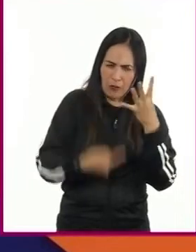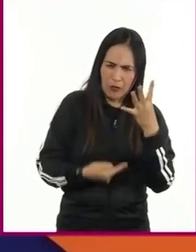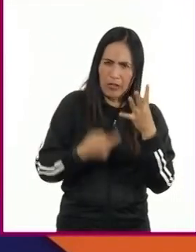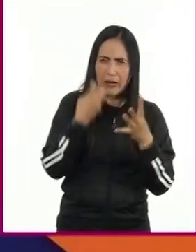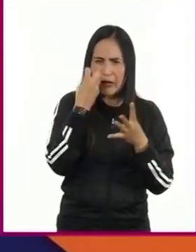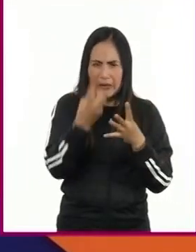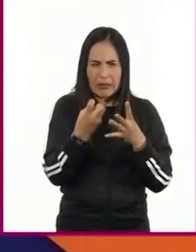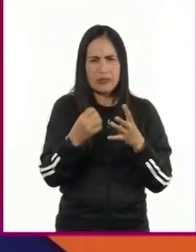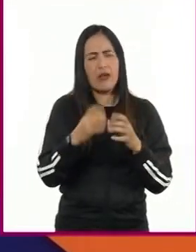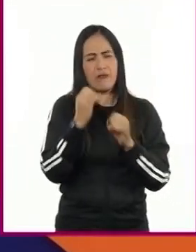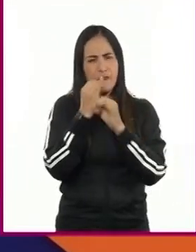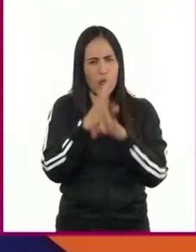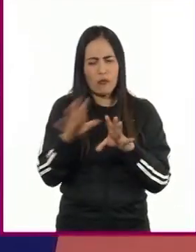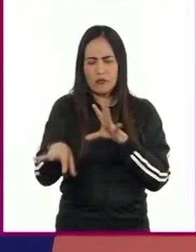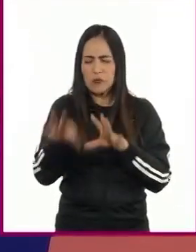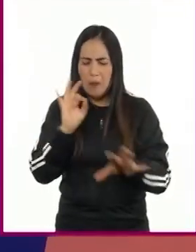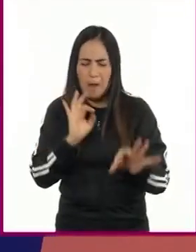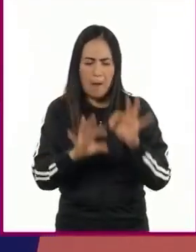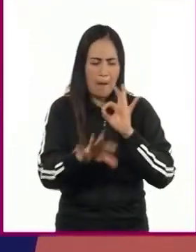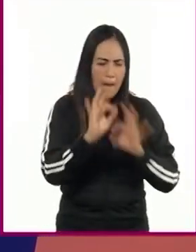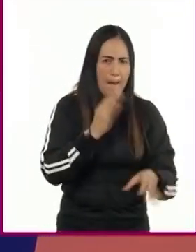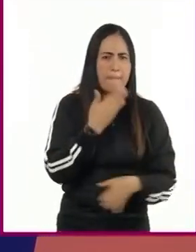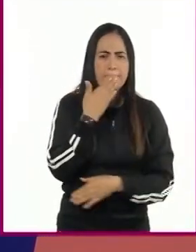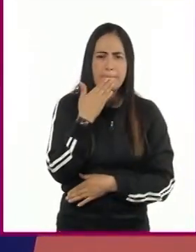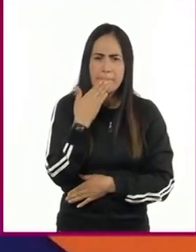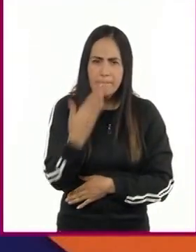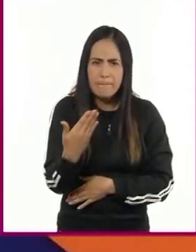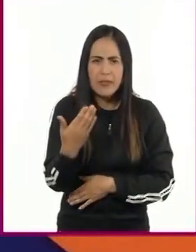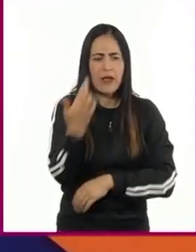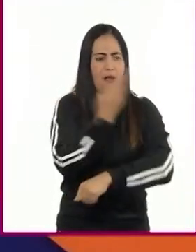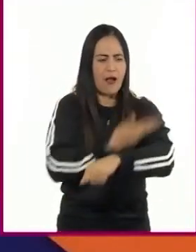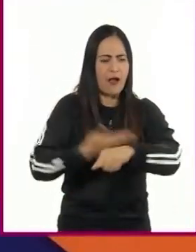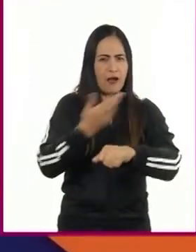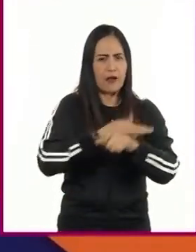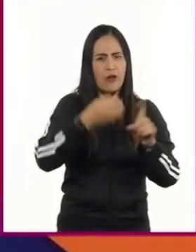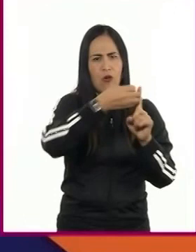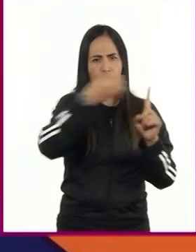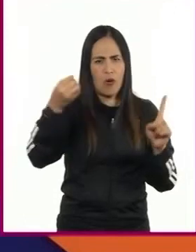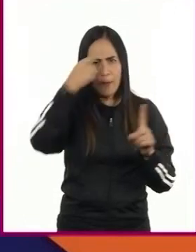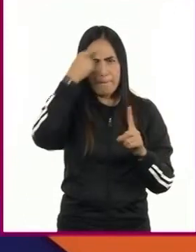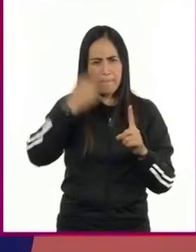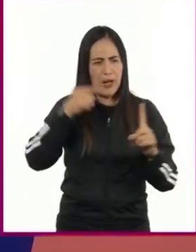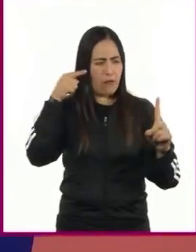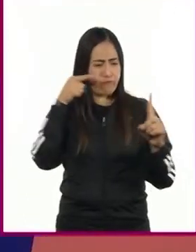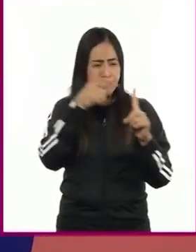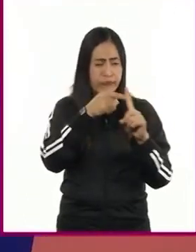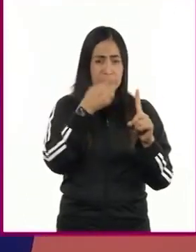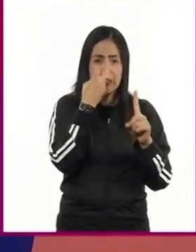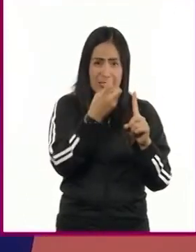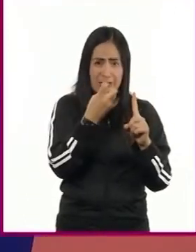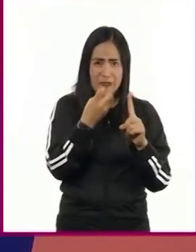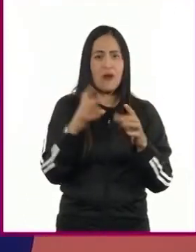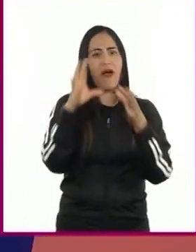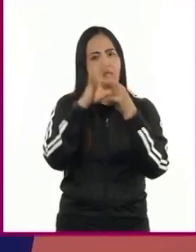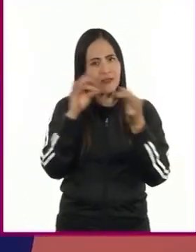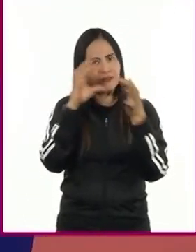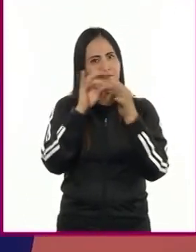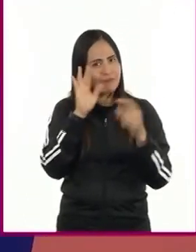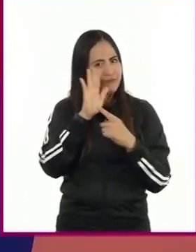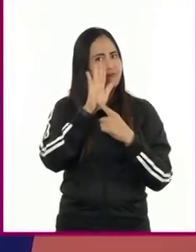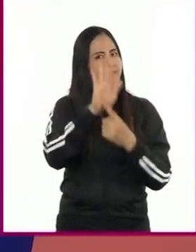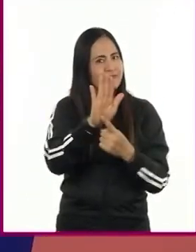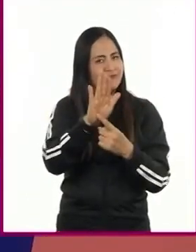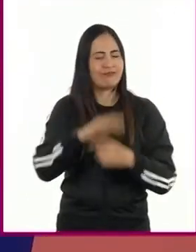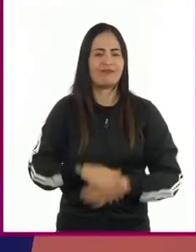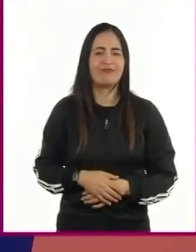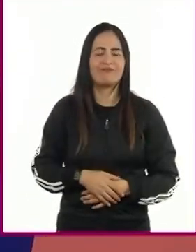debe seleccionarse de manera apropiada para que cumpla con el propósito que se plantearon desde el inicio. Claro, profesora. De ahora en